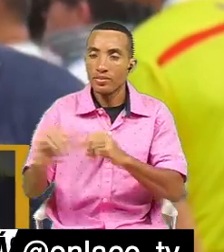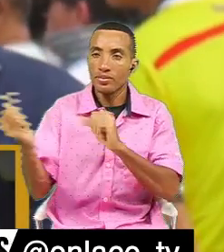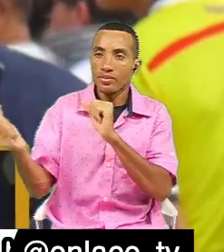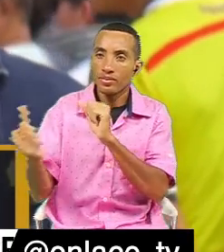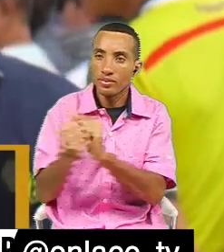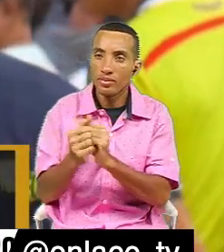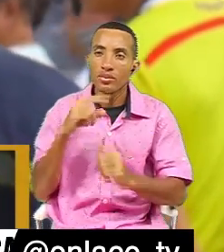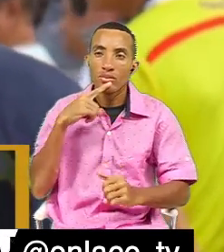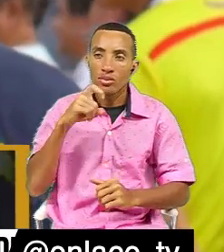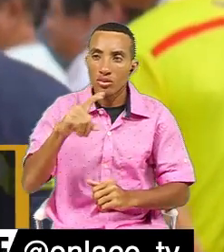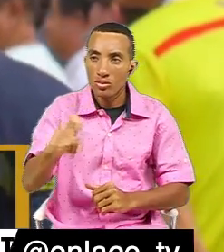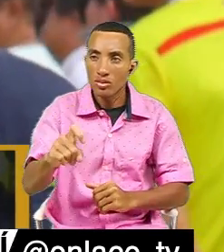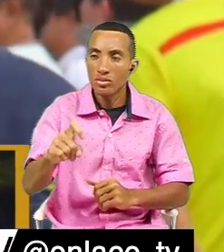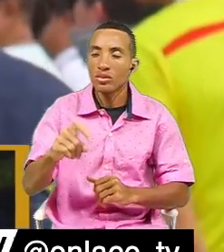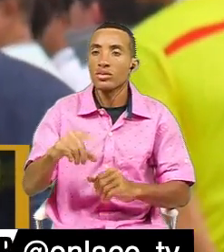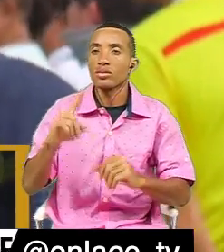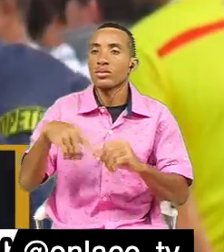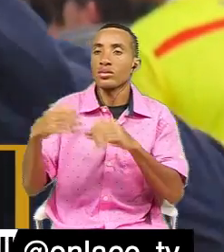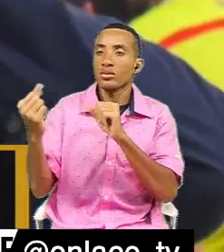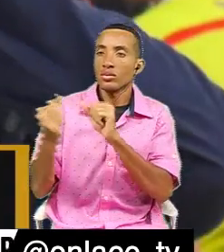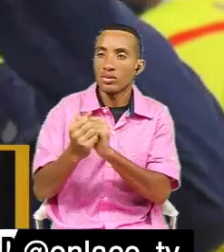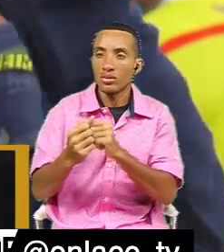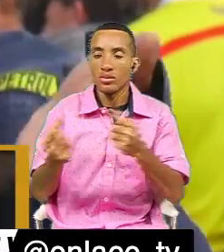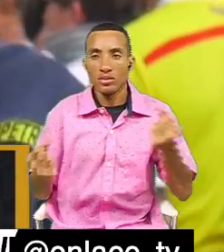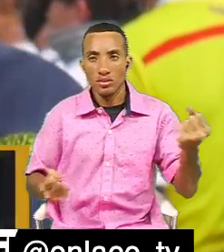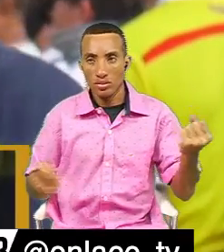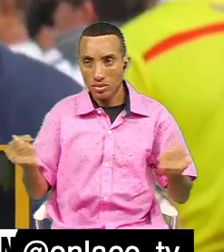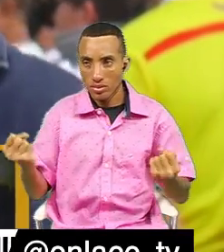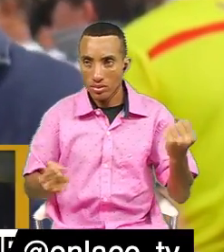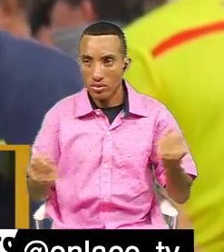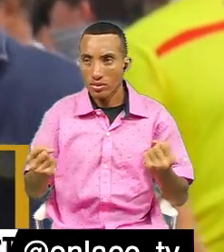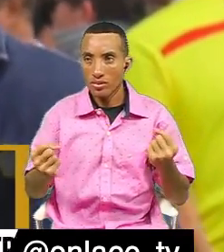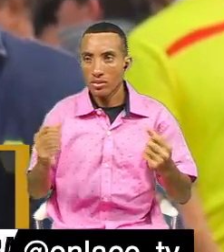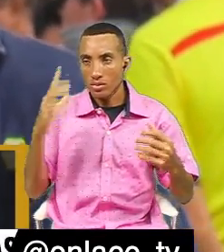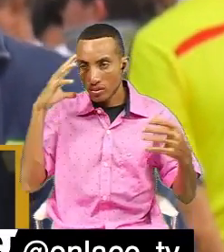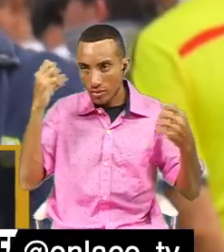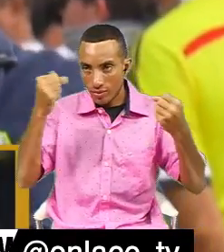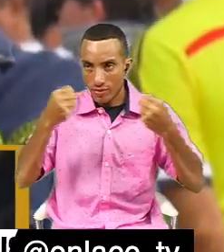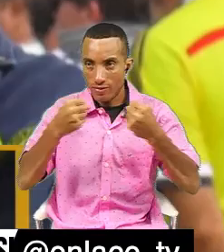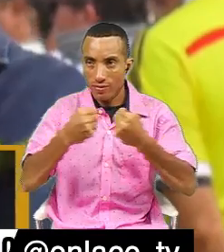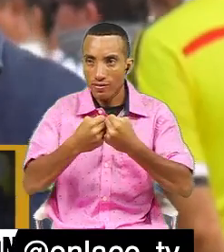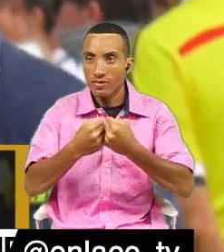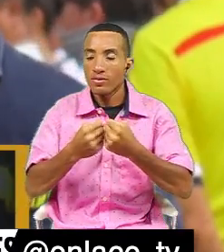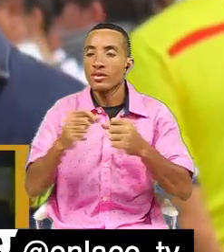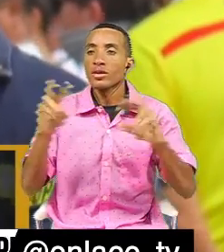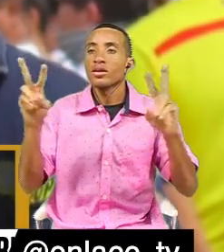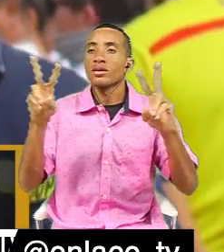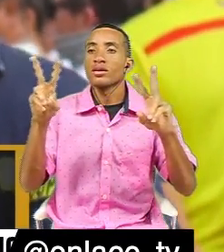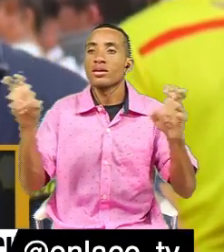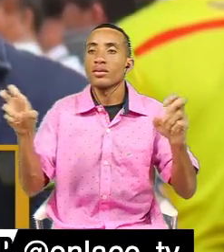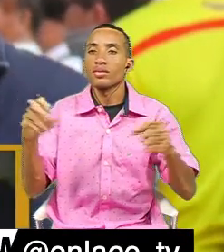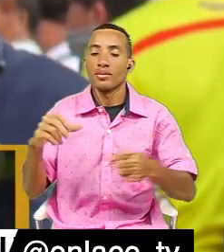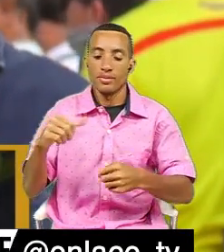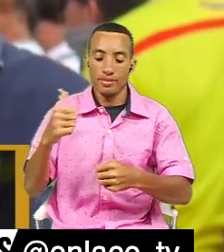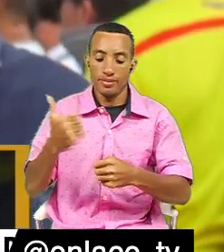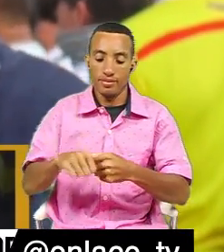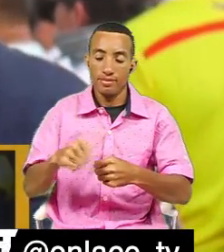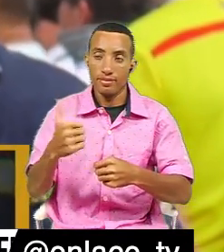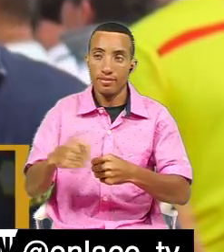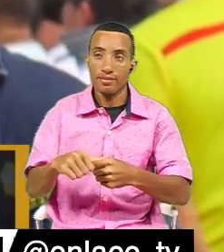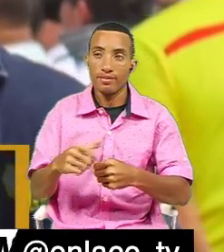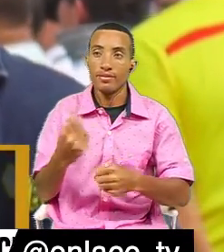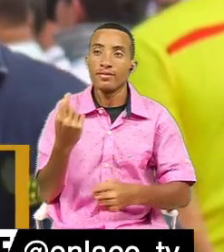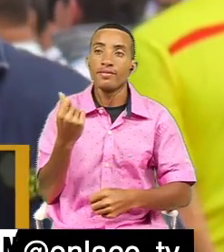Bucaramanga a acompañarnos, que con los camioneros estemos en una consigna que es de fondo, el tema del precio de los combustibles, porque es que en el precio